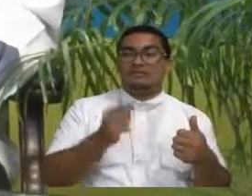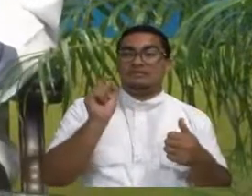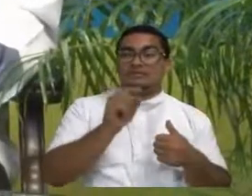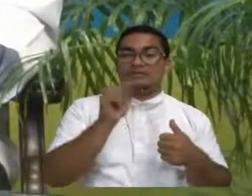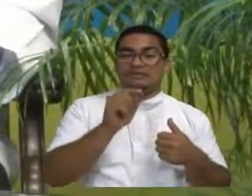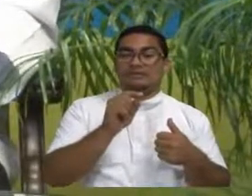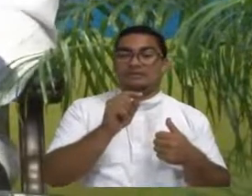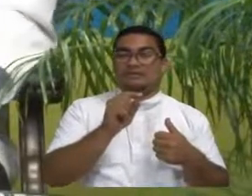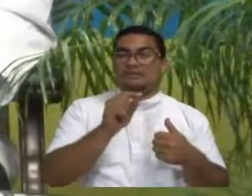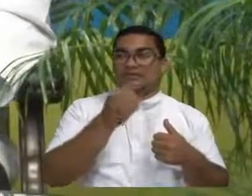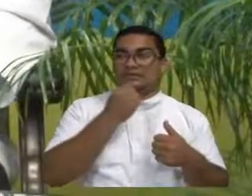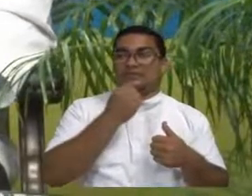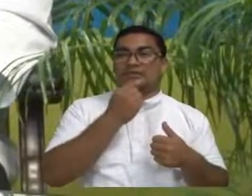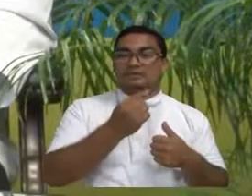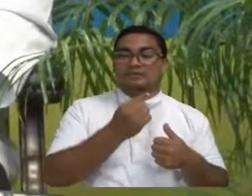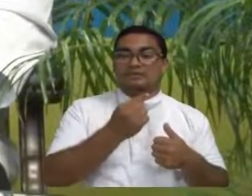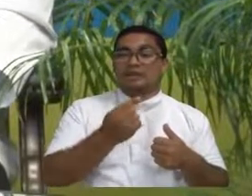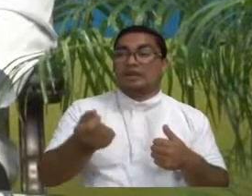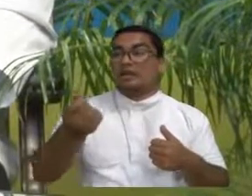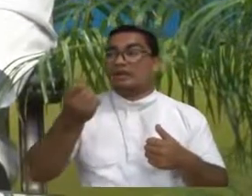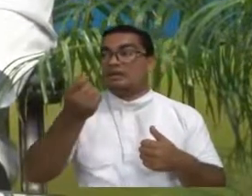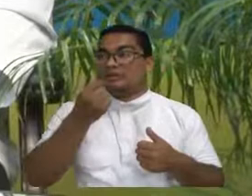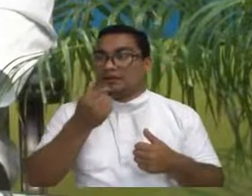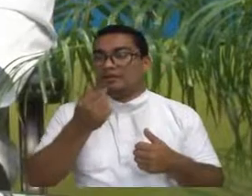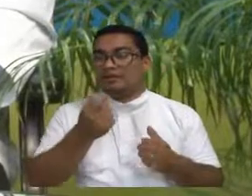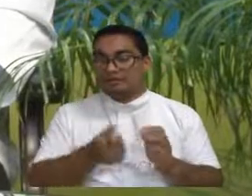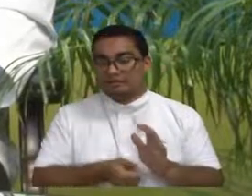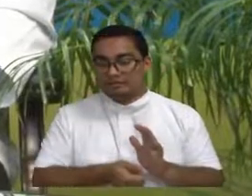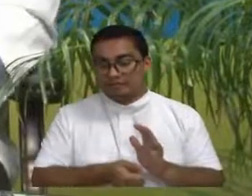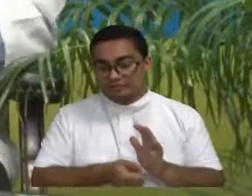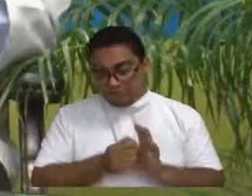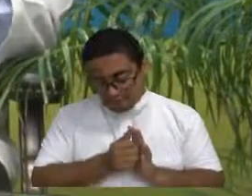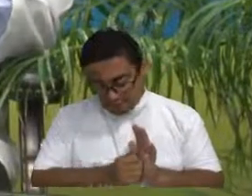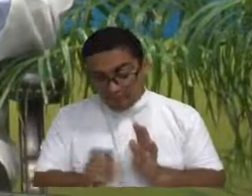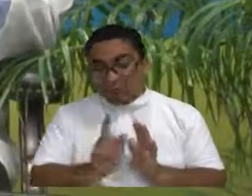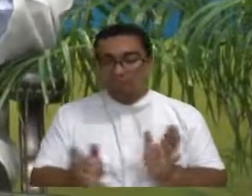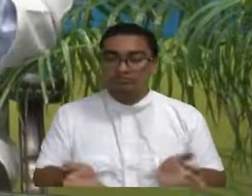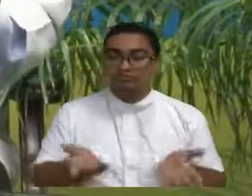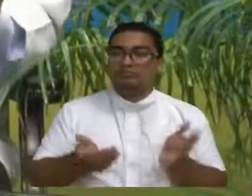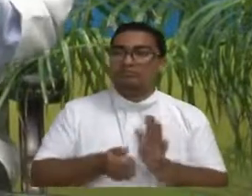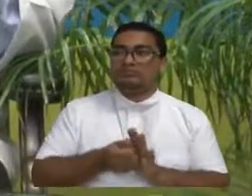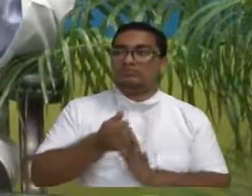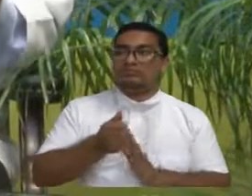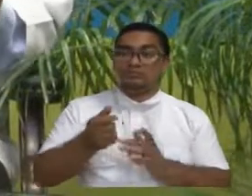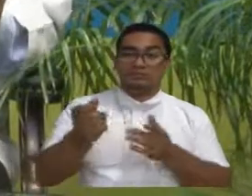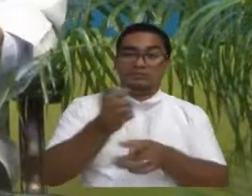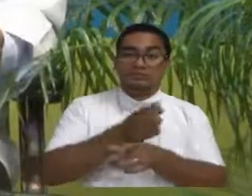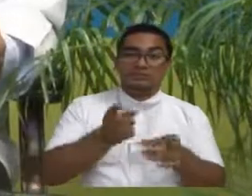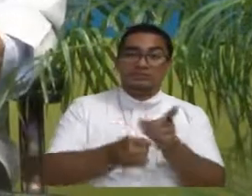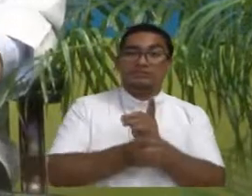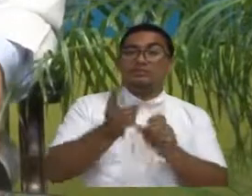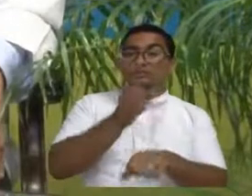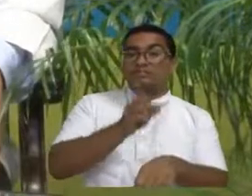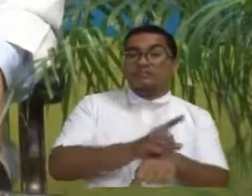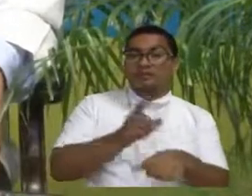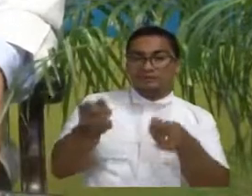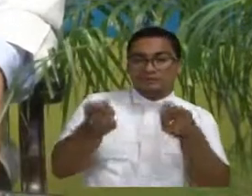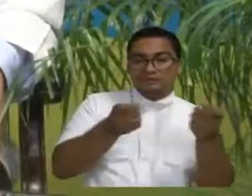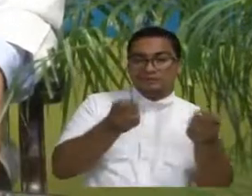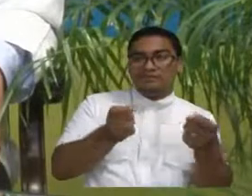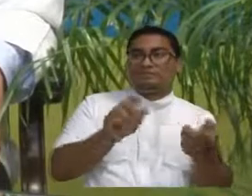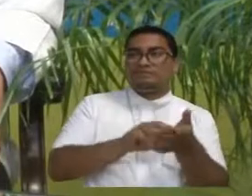prescriben, por ejemplo, antidepresivo, tiene que ser controlado por el médico, porque estos